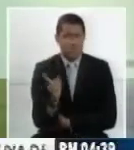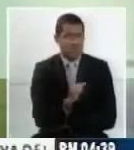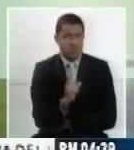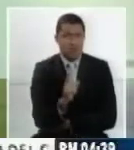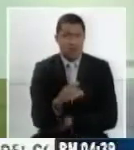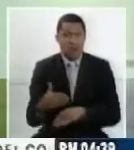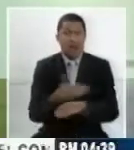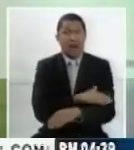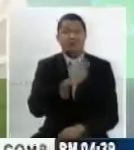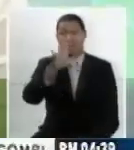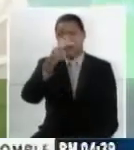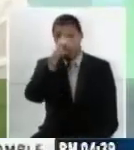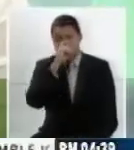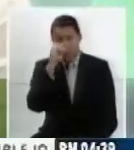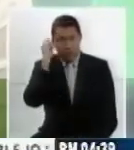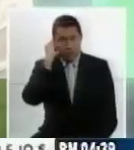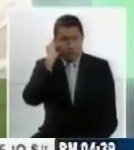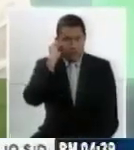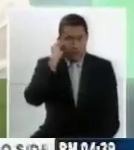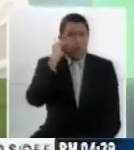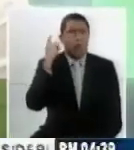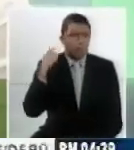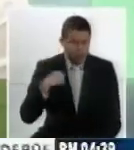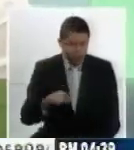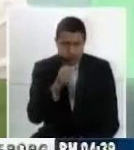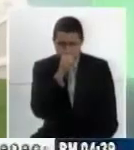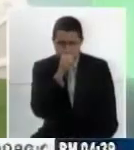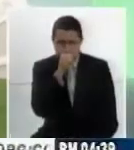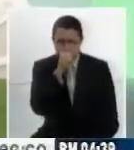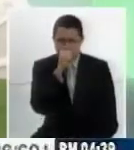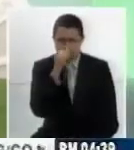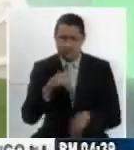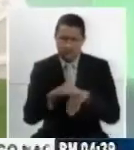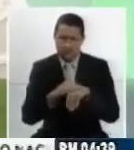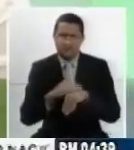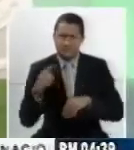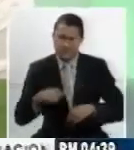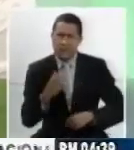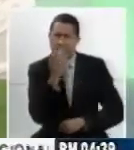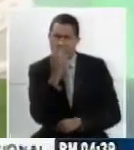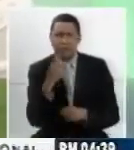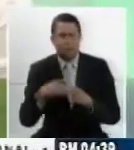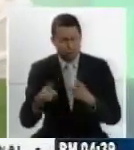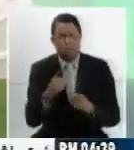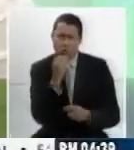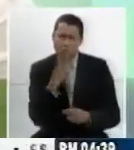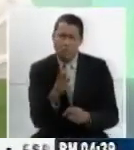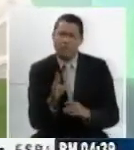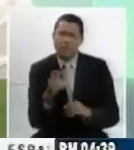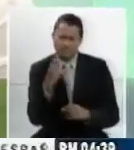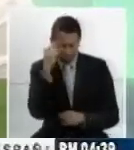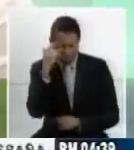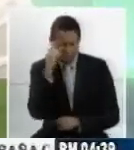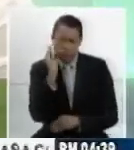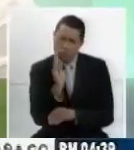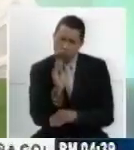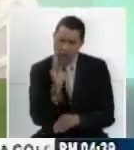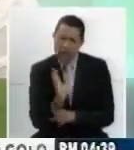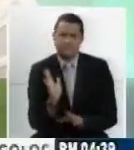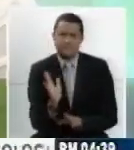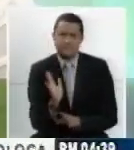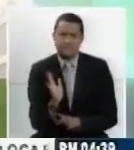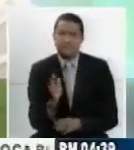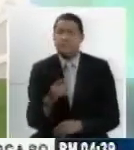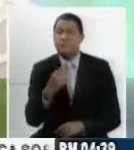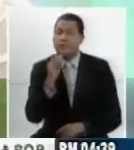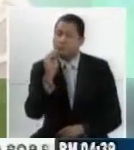niños antes de los 5 años de edad porque también puede generar algunas veces procesos alérgicos. Tiene otras bondades, pero debemos ser profundamente cuidadosos. Y lo que